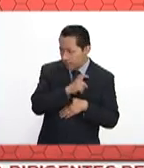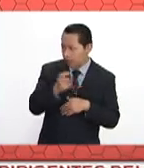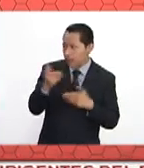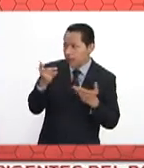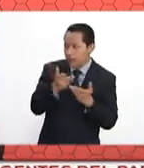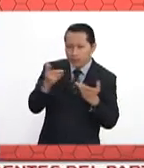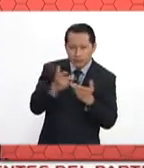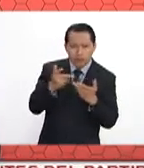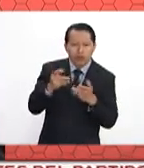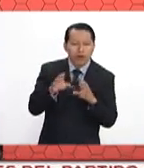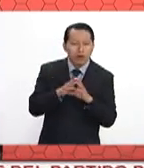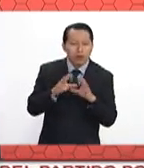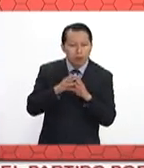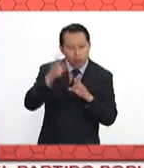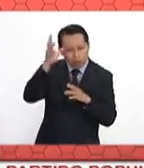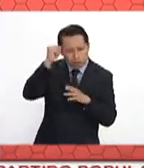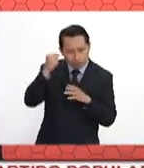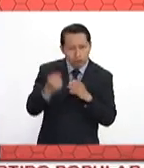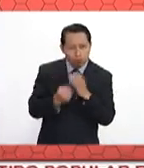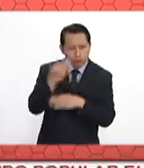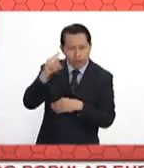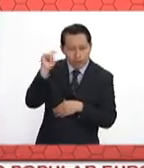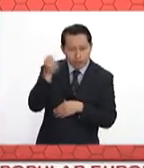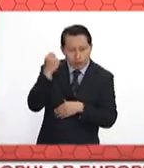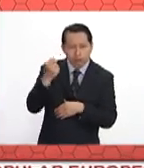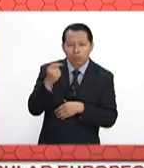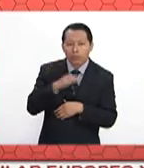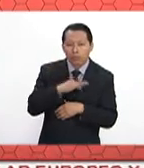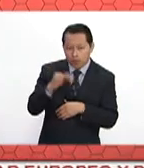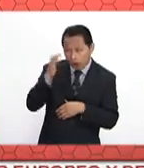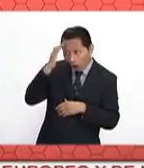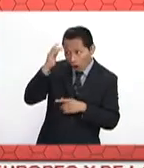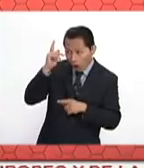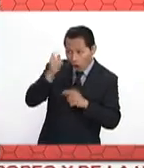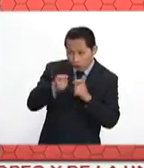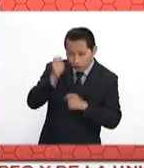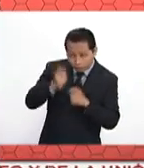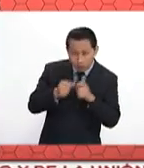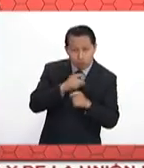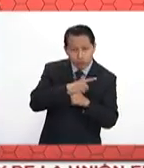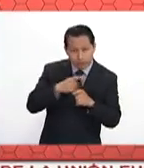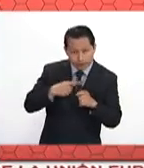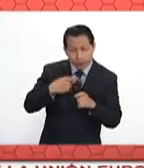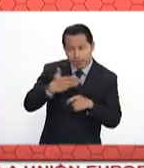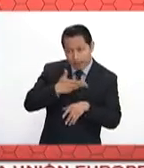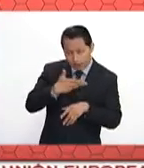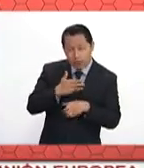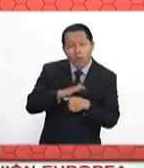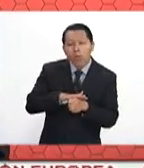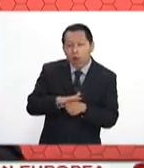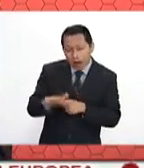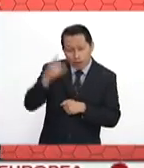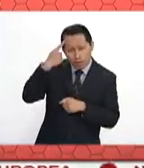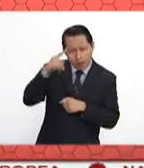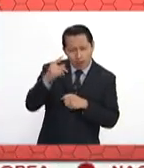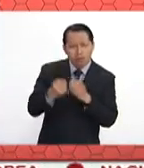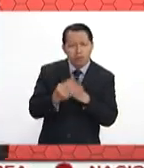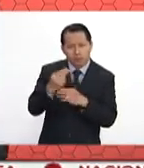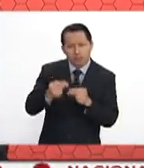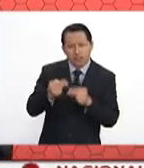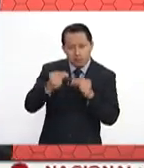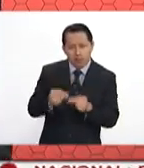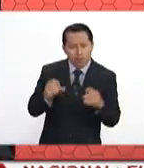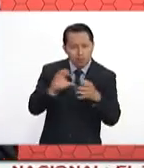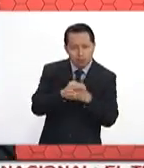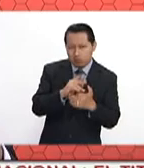es crear un concepto con estas nuevas tecnologías? ¿Qué conocimientos debes de tener, ¿no?, para emprender un negocio como estos?